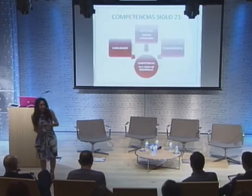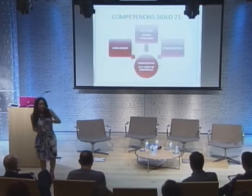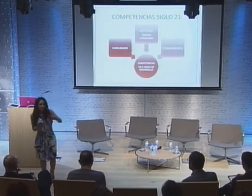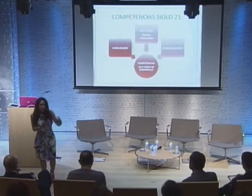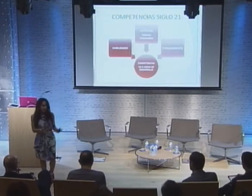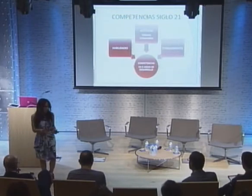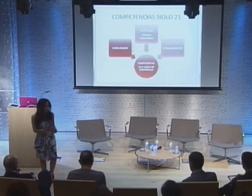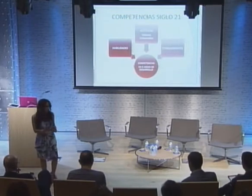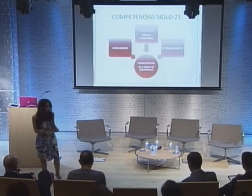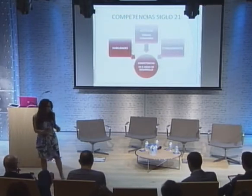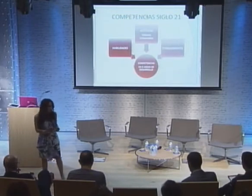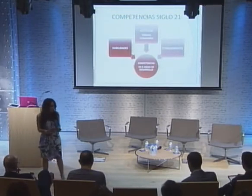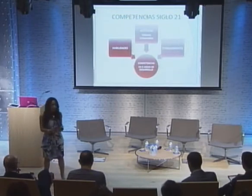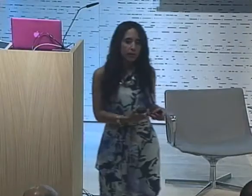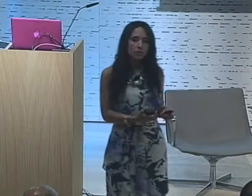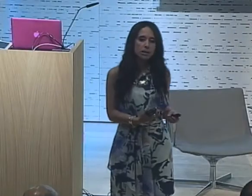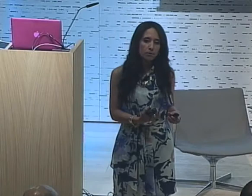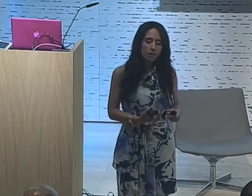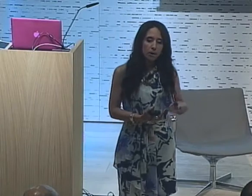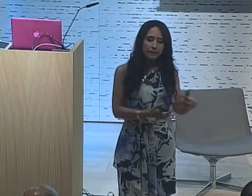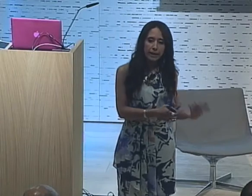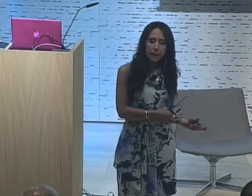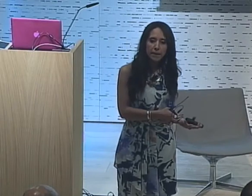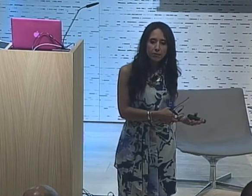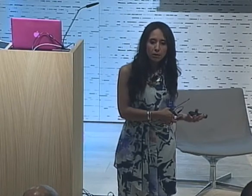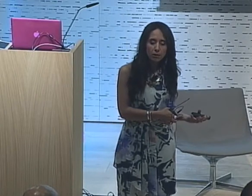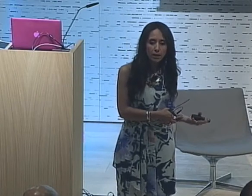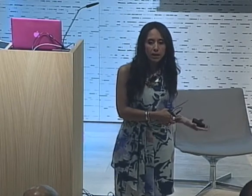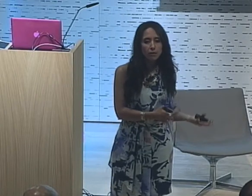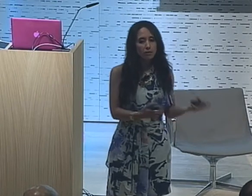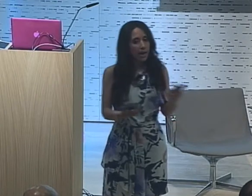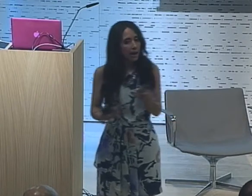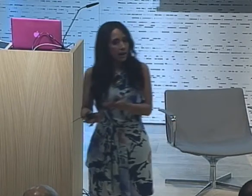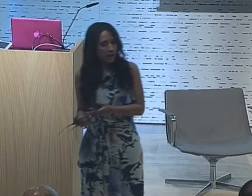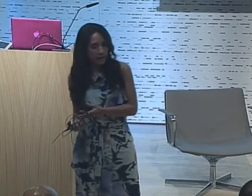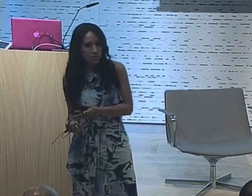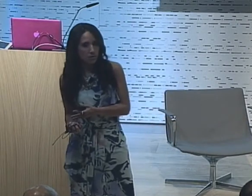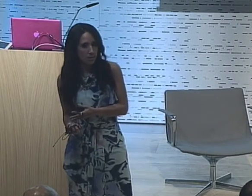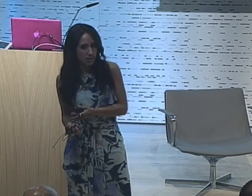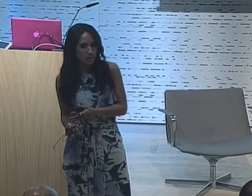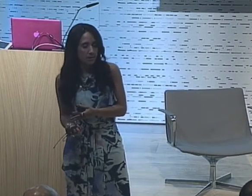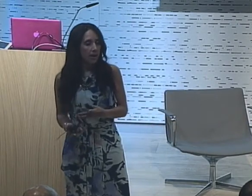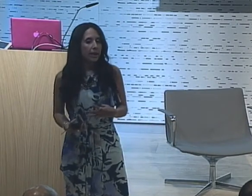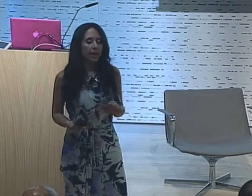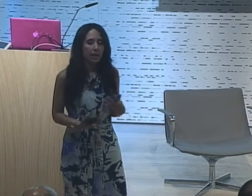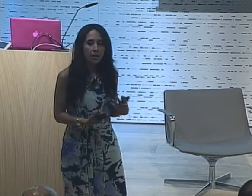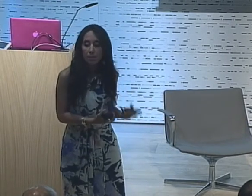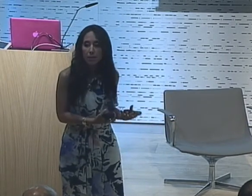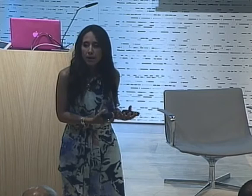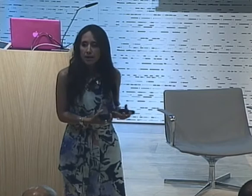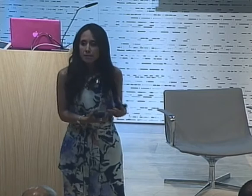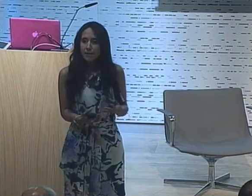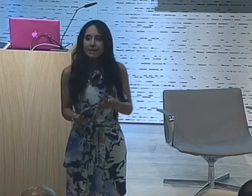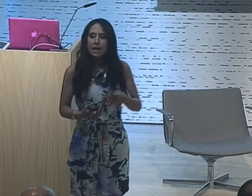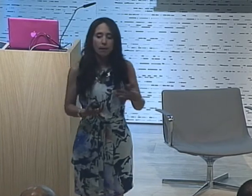también se ha venido transformando este concepto de ir cambiando de contenidos a las competencias. En